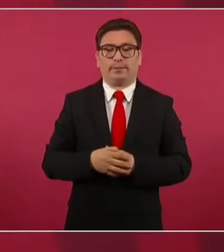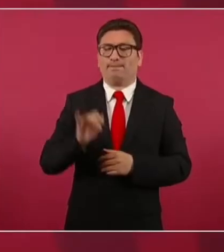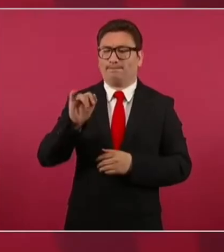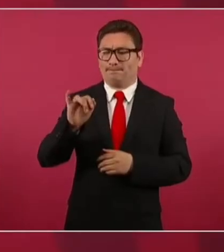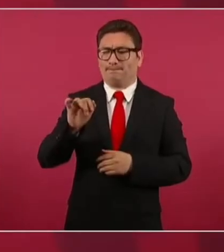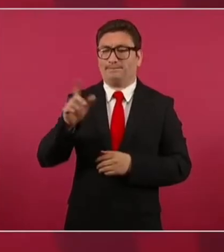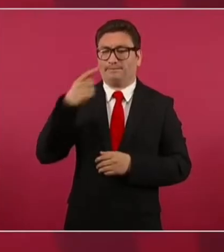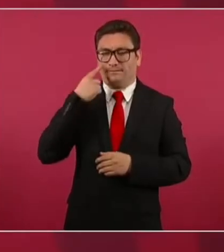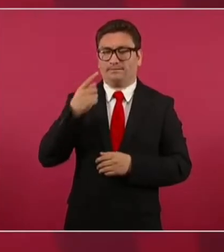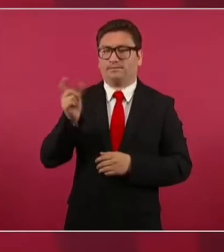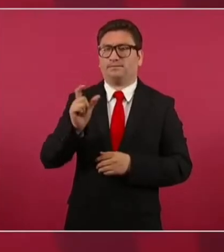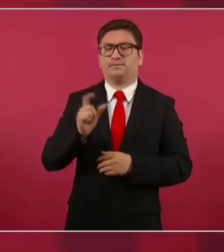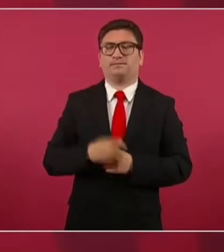no hay